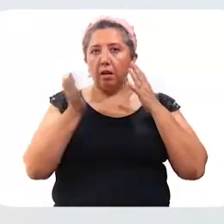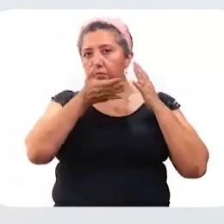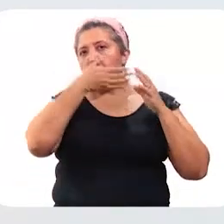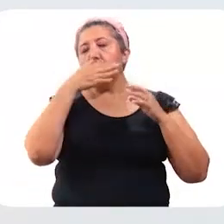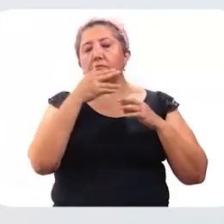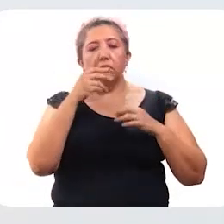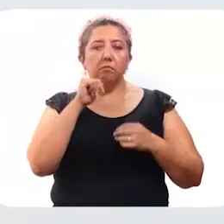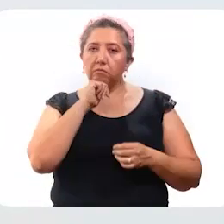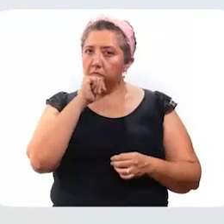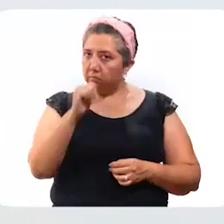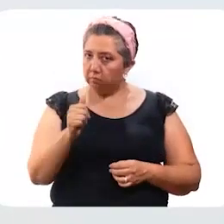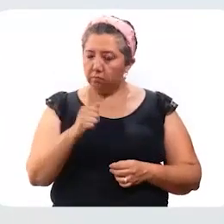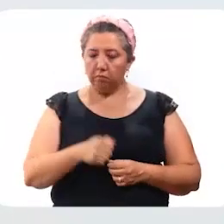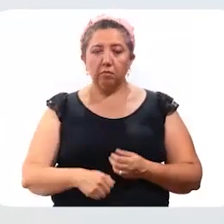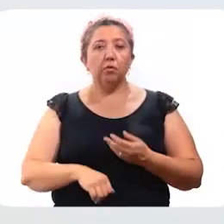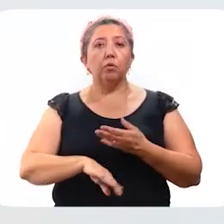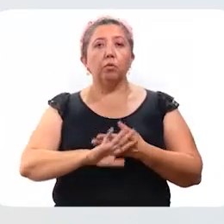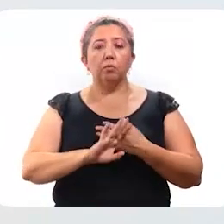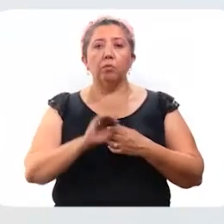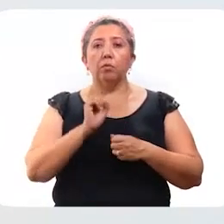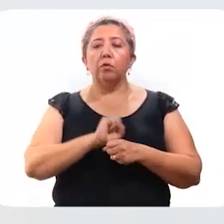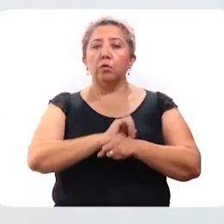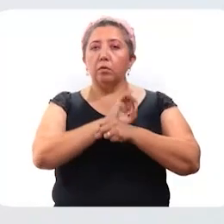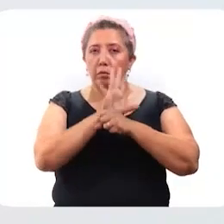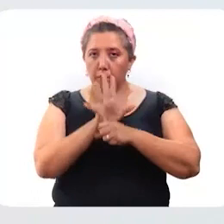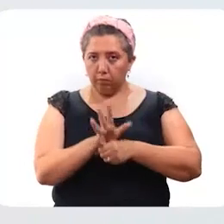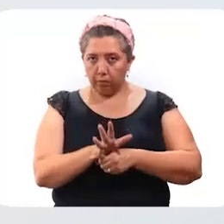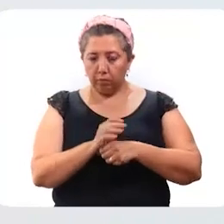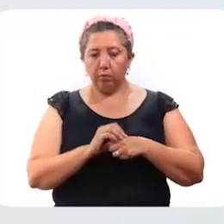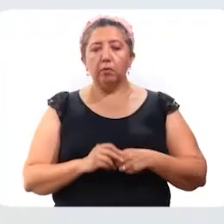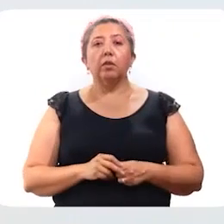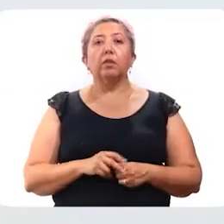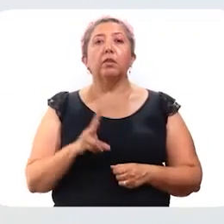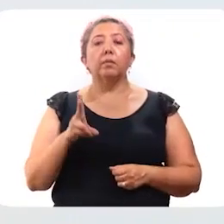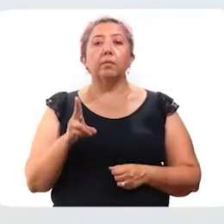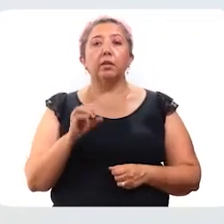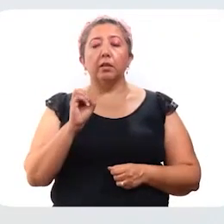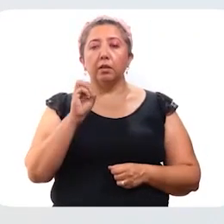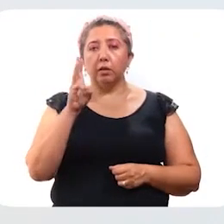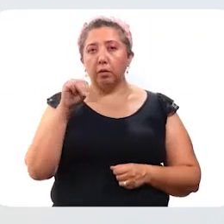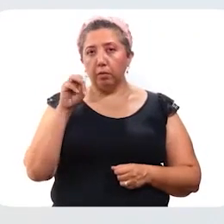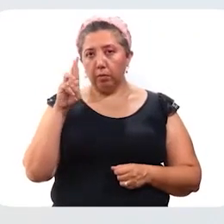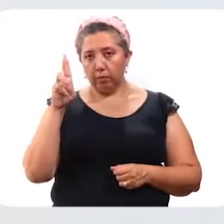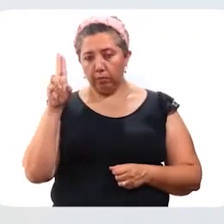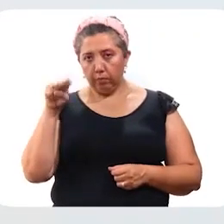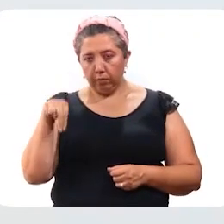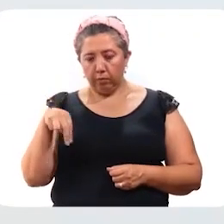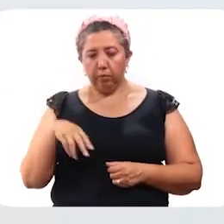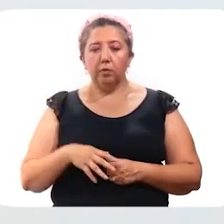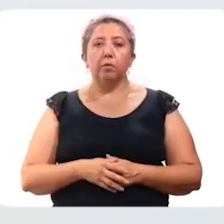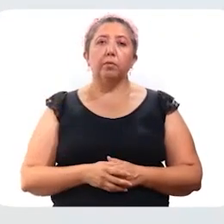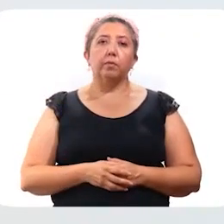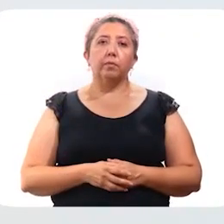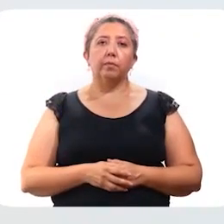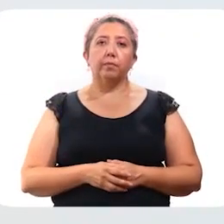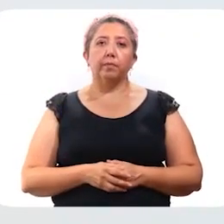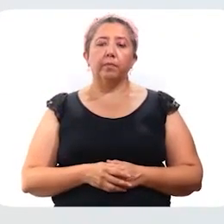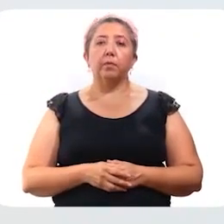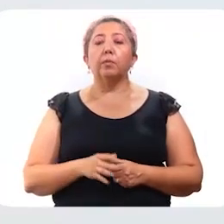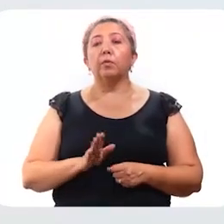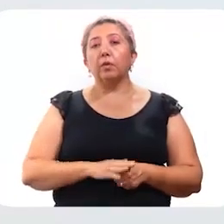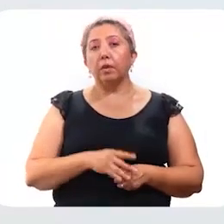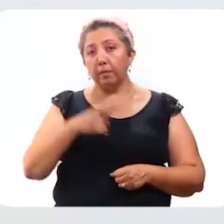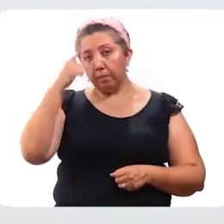de tela o pañoletas, ya que está descrito que no brinda ninguna protección contra el COVID, incluida la variante